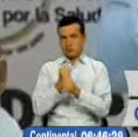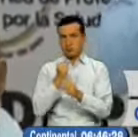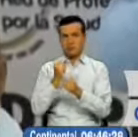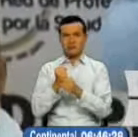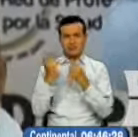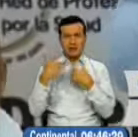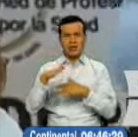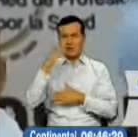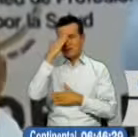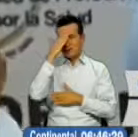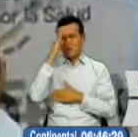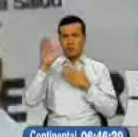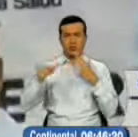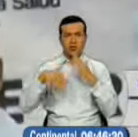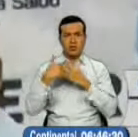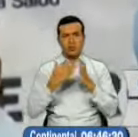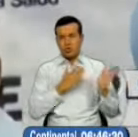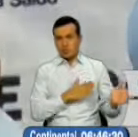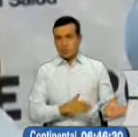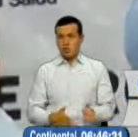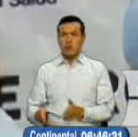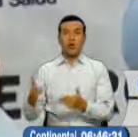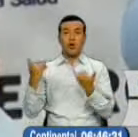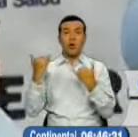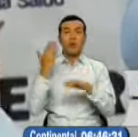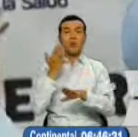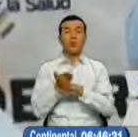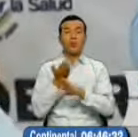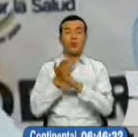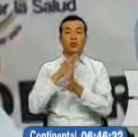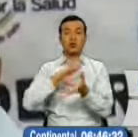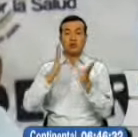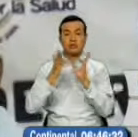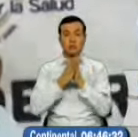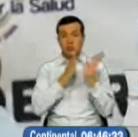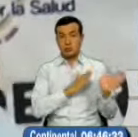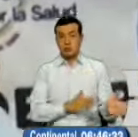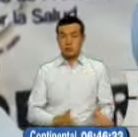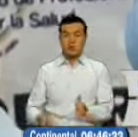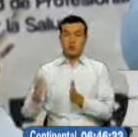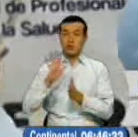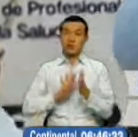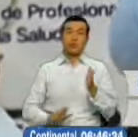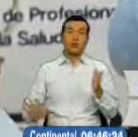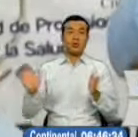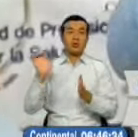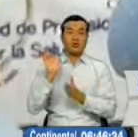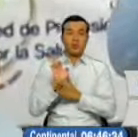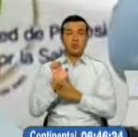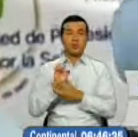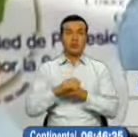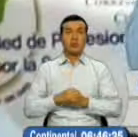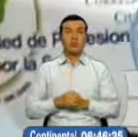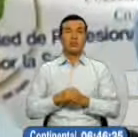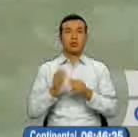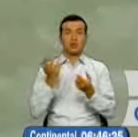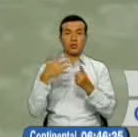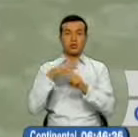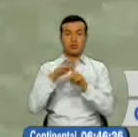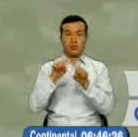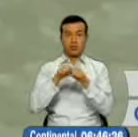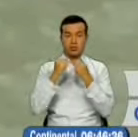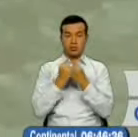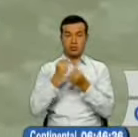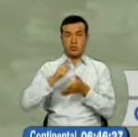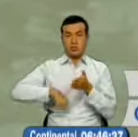ya conocemos toda una vida. Eso es una propuesta revolucionaria para el pueblo con inclusión social. Con